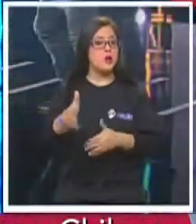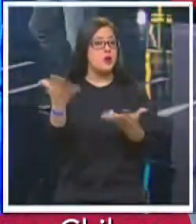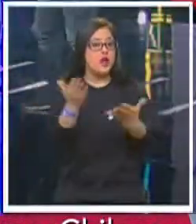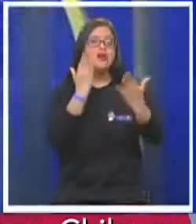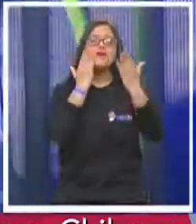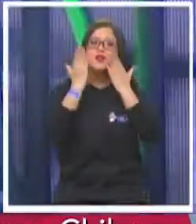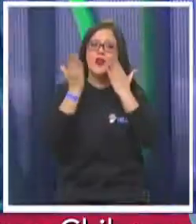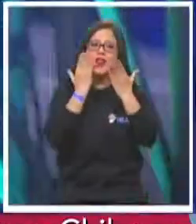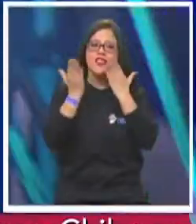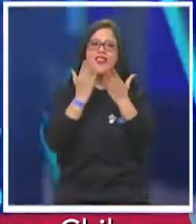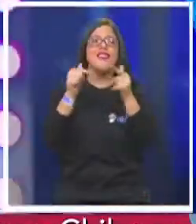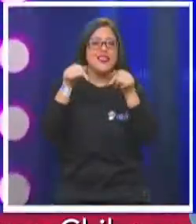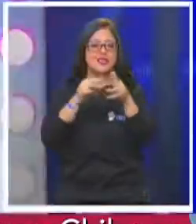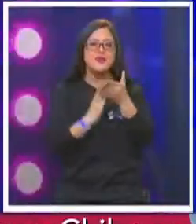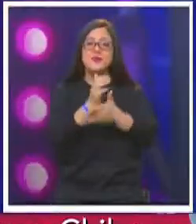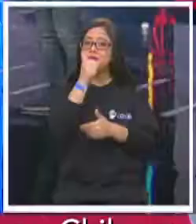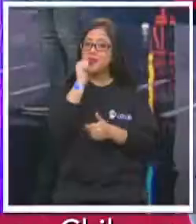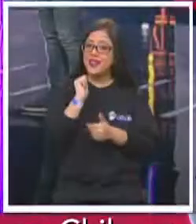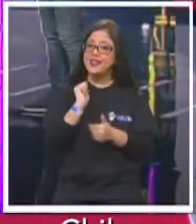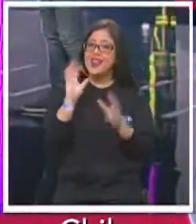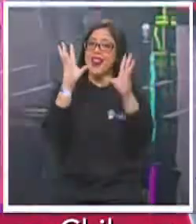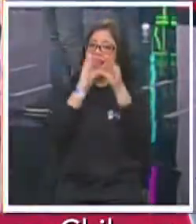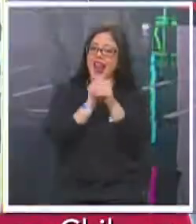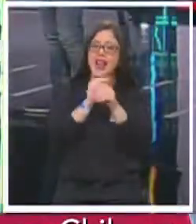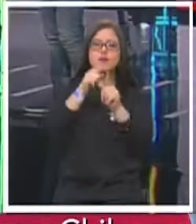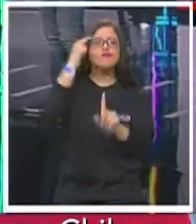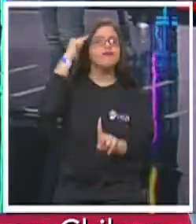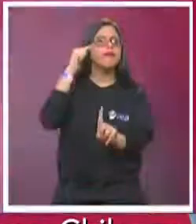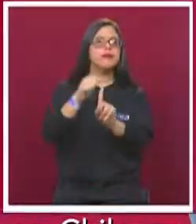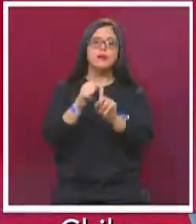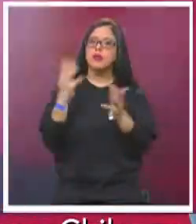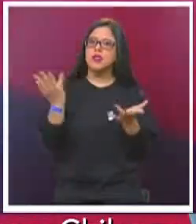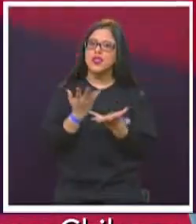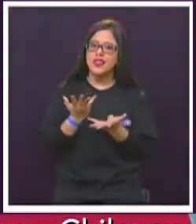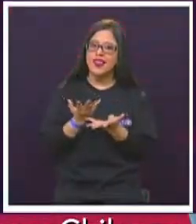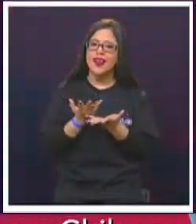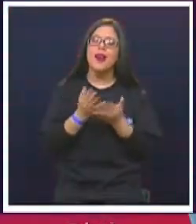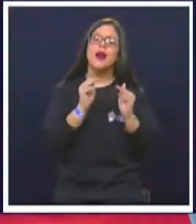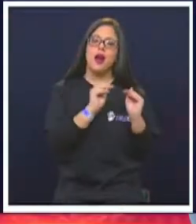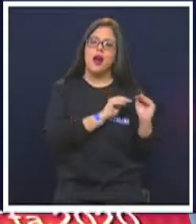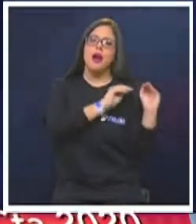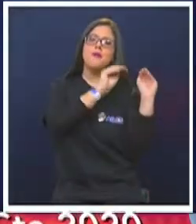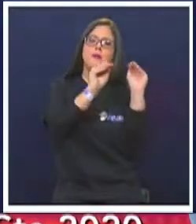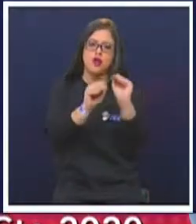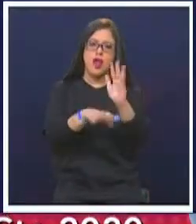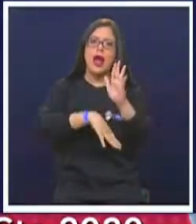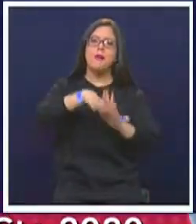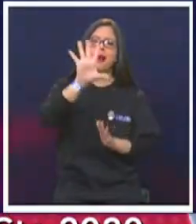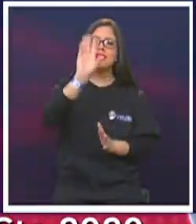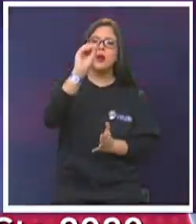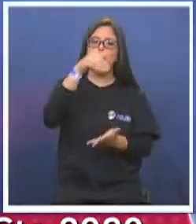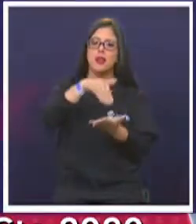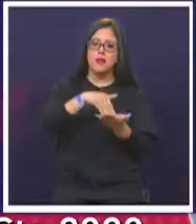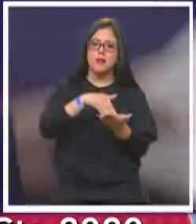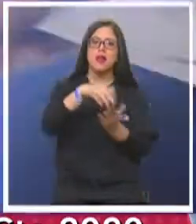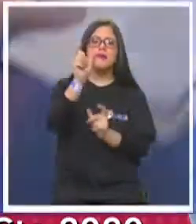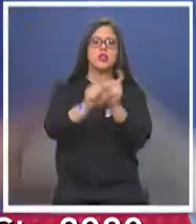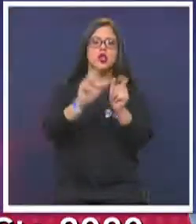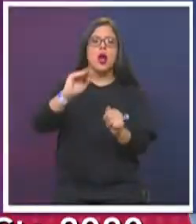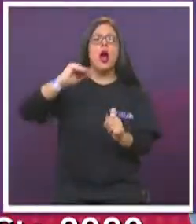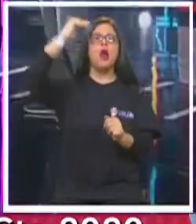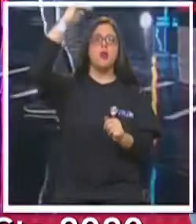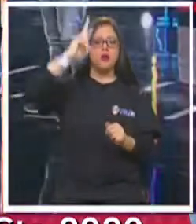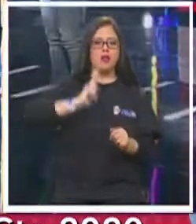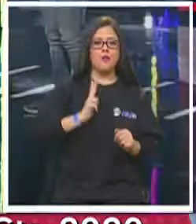de solidaridad que iniciamos ayer y que tiene como objetivo principal apoyar a 50.000 adultos mayores. ¡Milla!